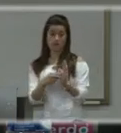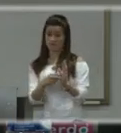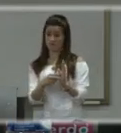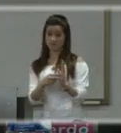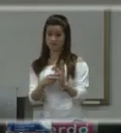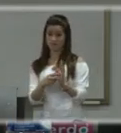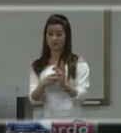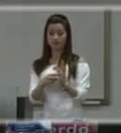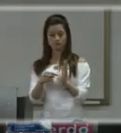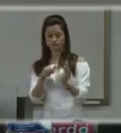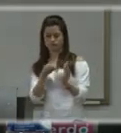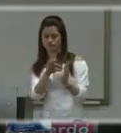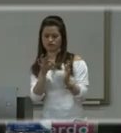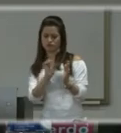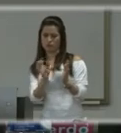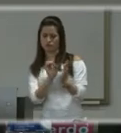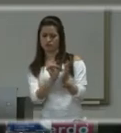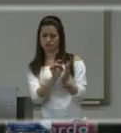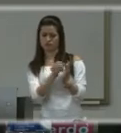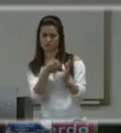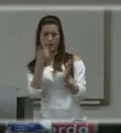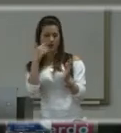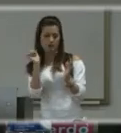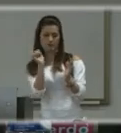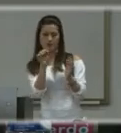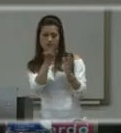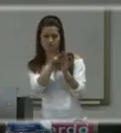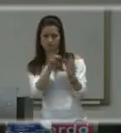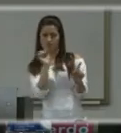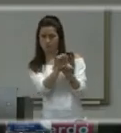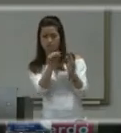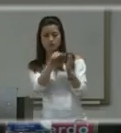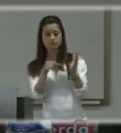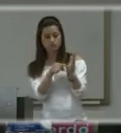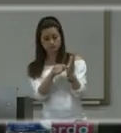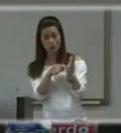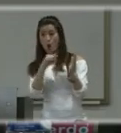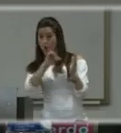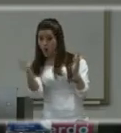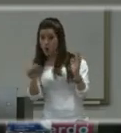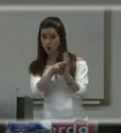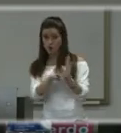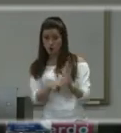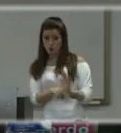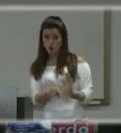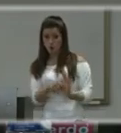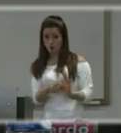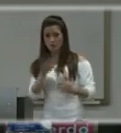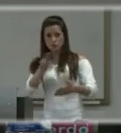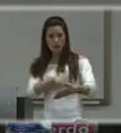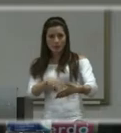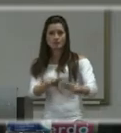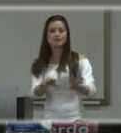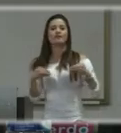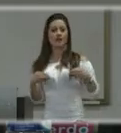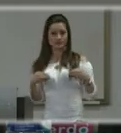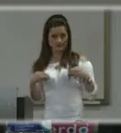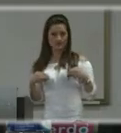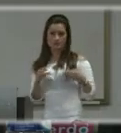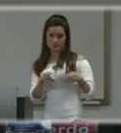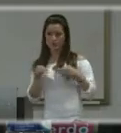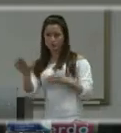sentencias basadas o con base en los parámetros o en el estándar de la convención, en el